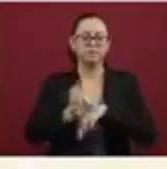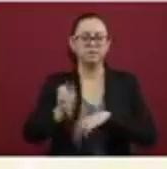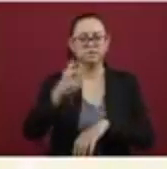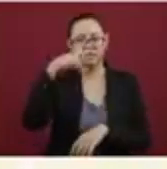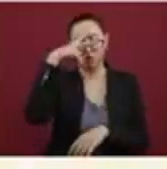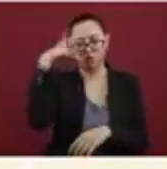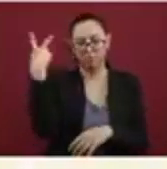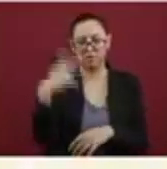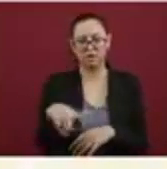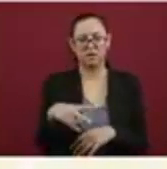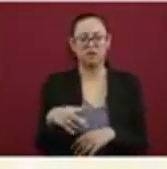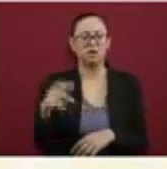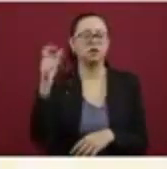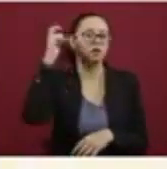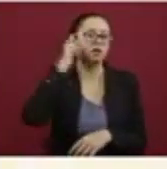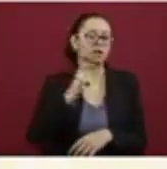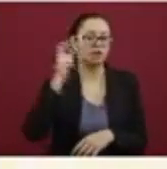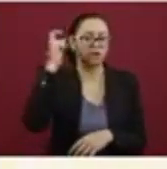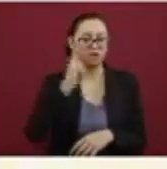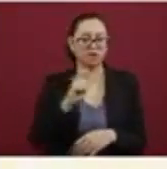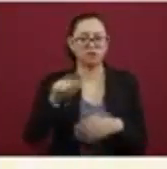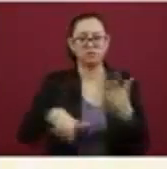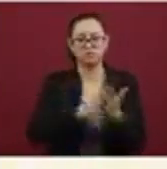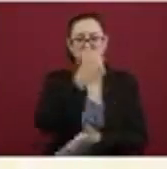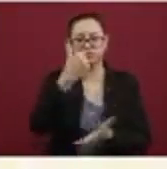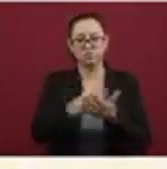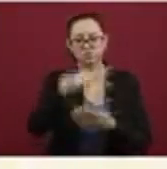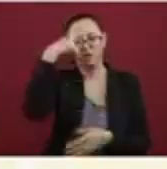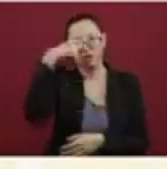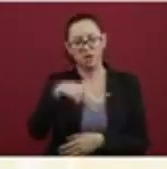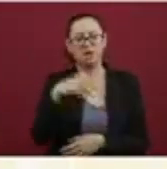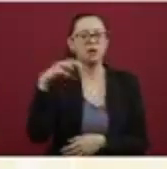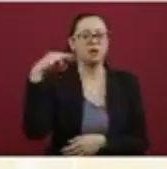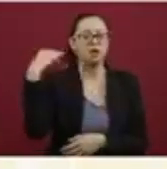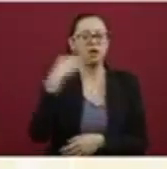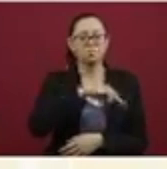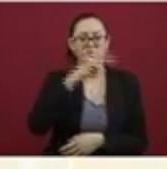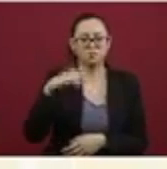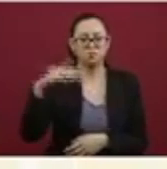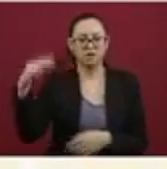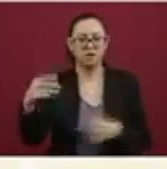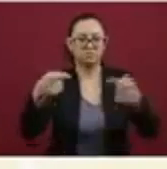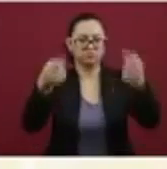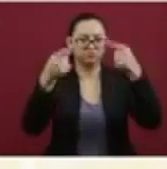México, Guerrero, Ciudad de México, Michoacán y así